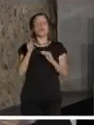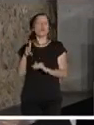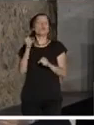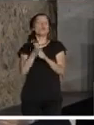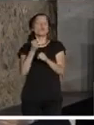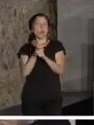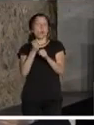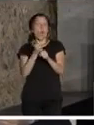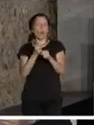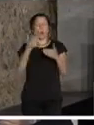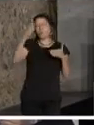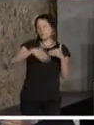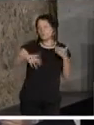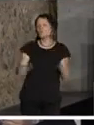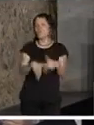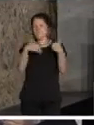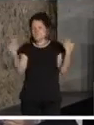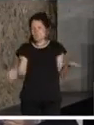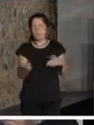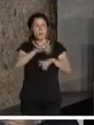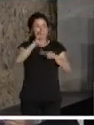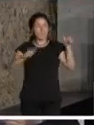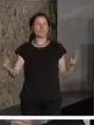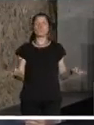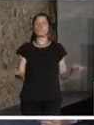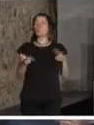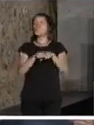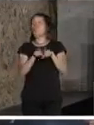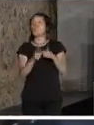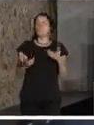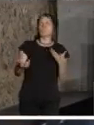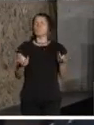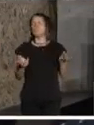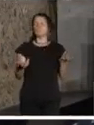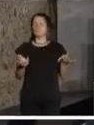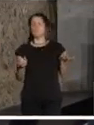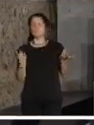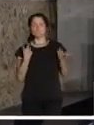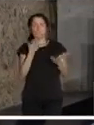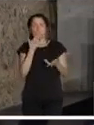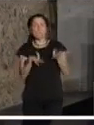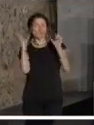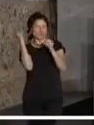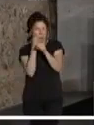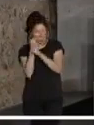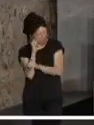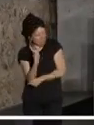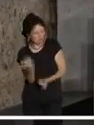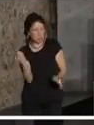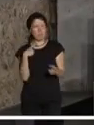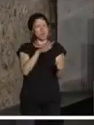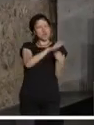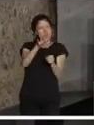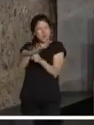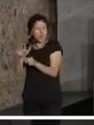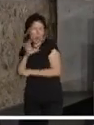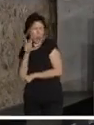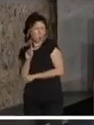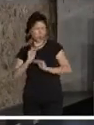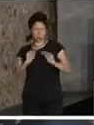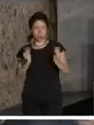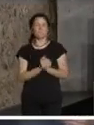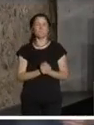se ampliaron los supuestos para que más personas pudieran pudieran tener permiso de trabajo y pudieran estar cubiertas por todos sus